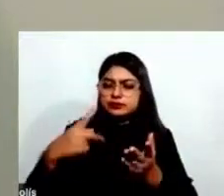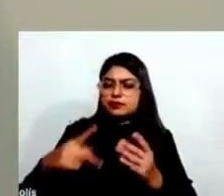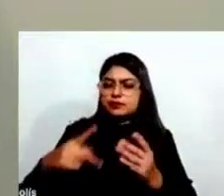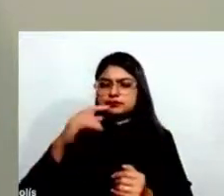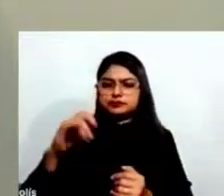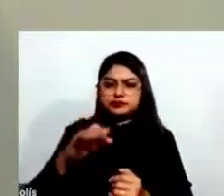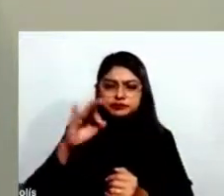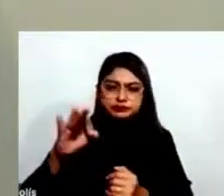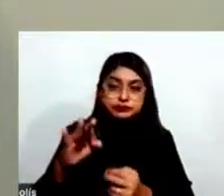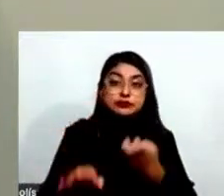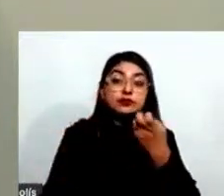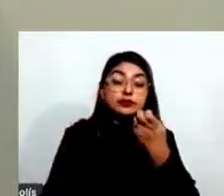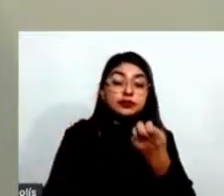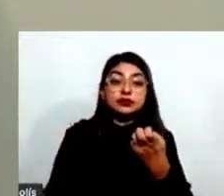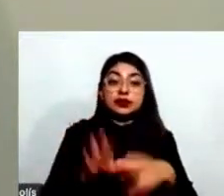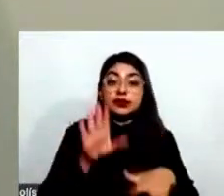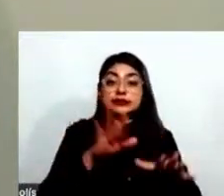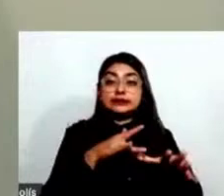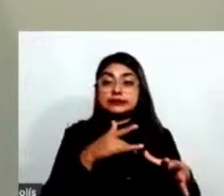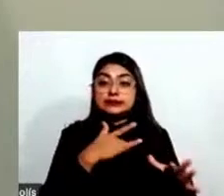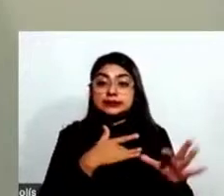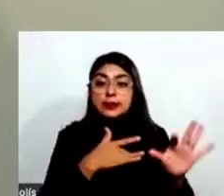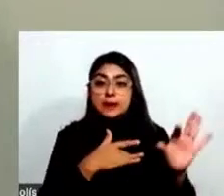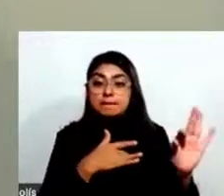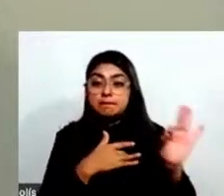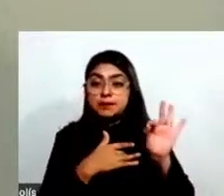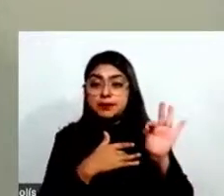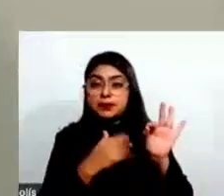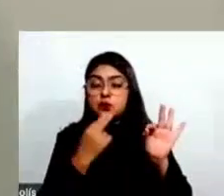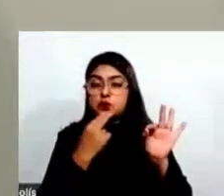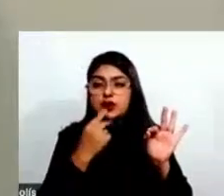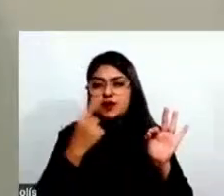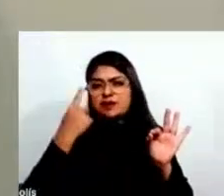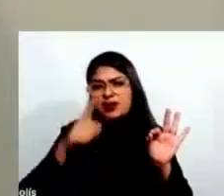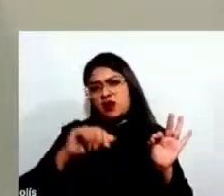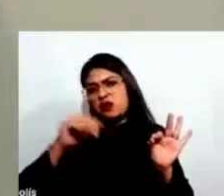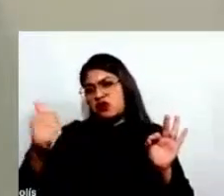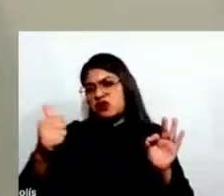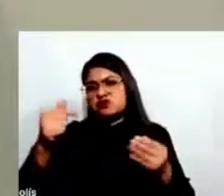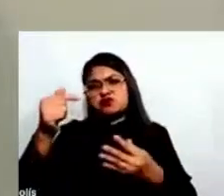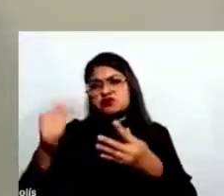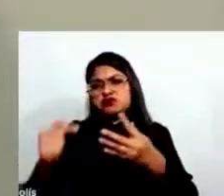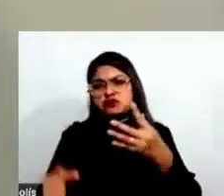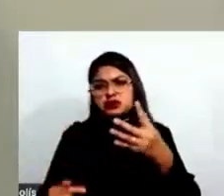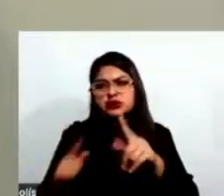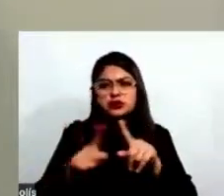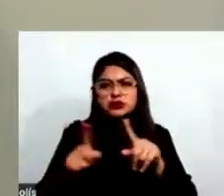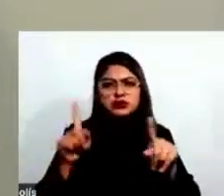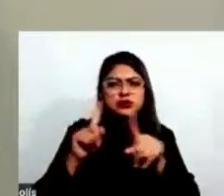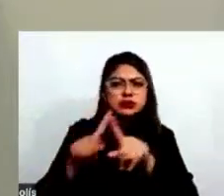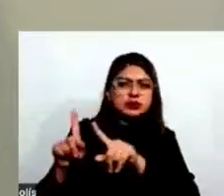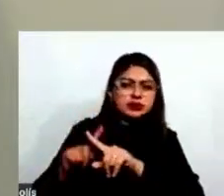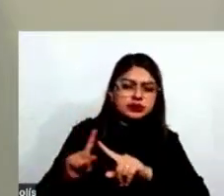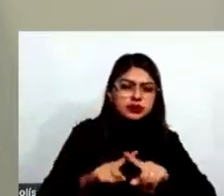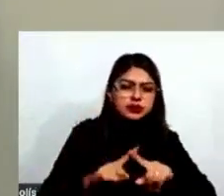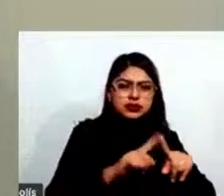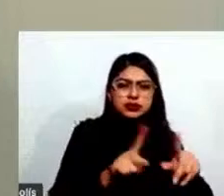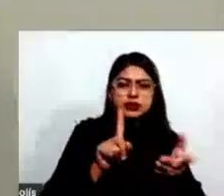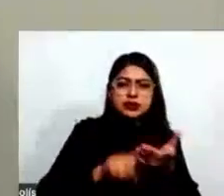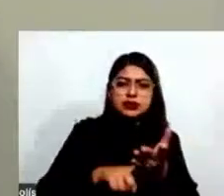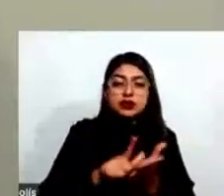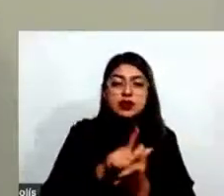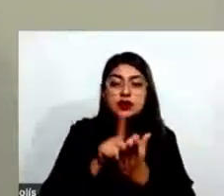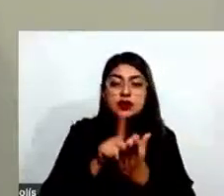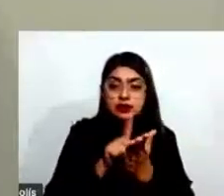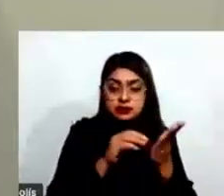figura bajo distintos fines y bajo supuestos claramente distintos a los previstos en la norma es